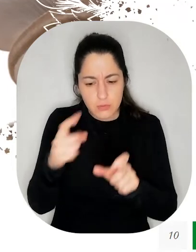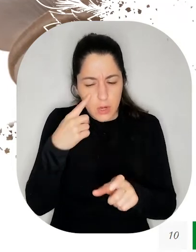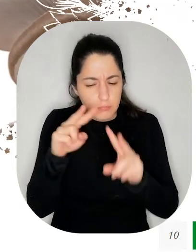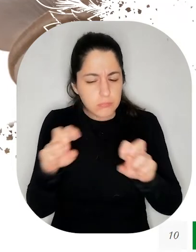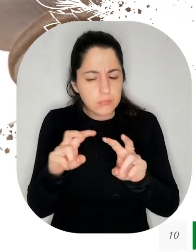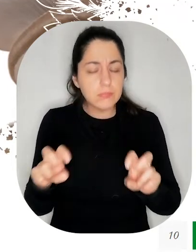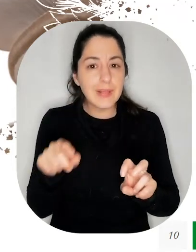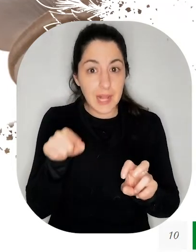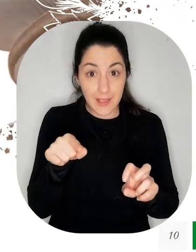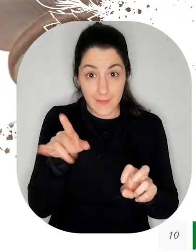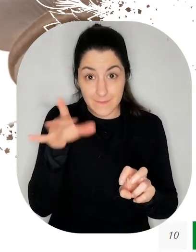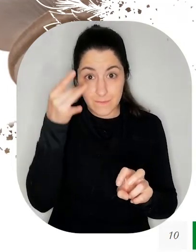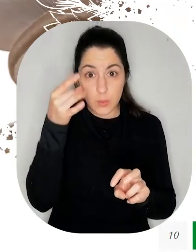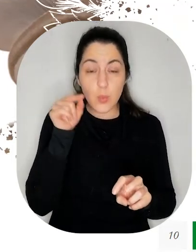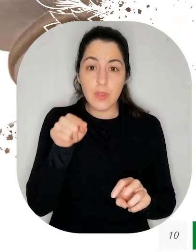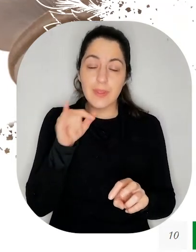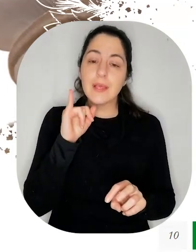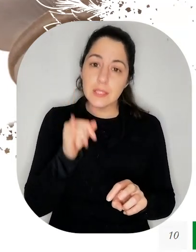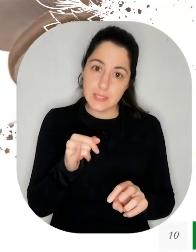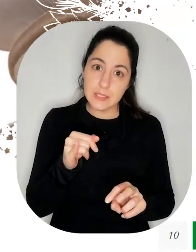fondo, es que hay